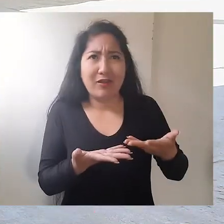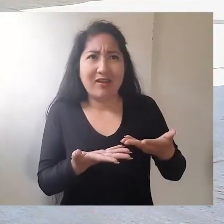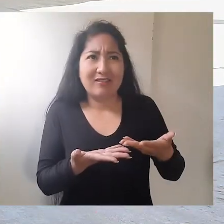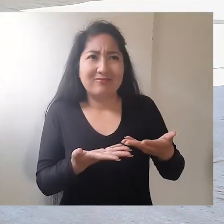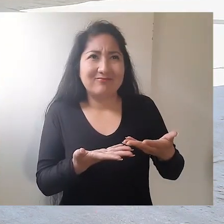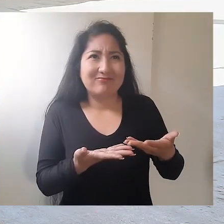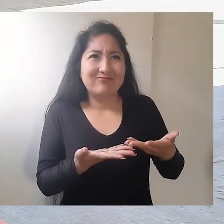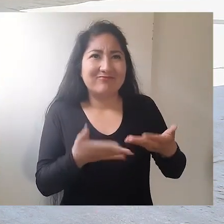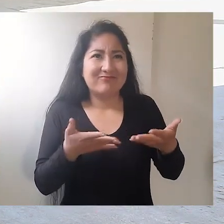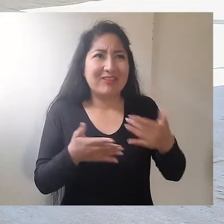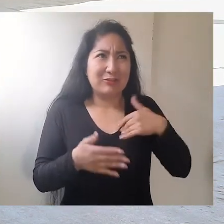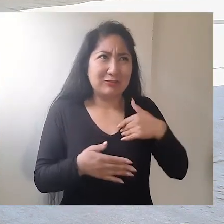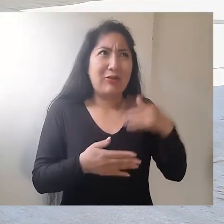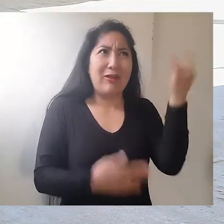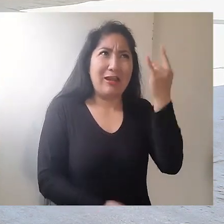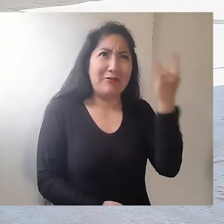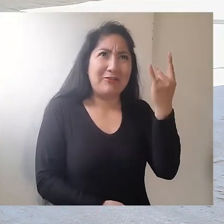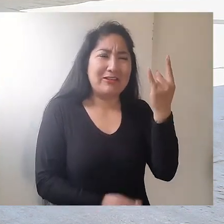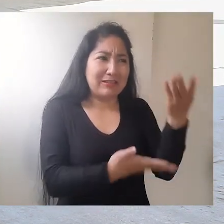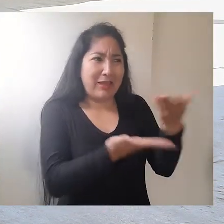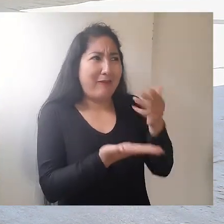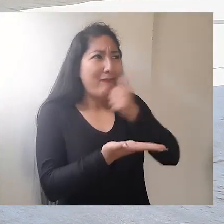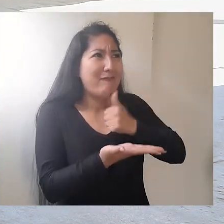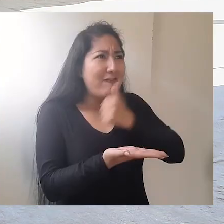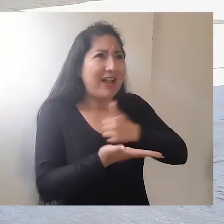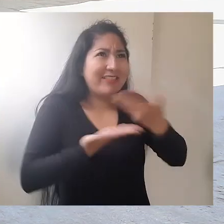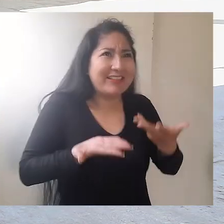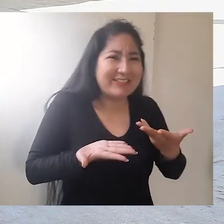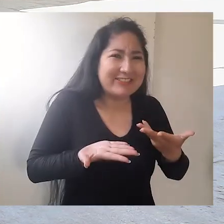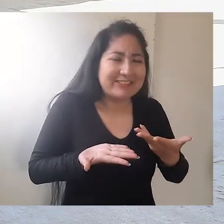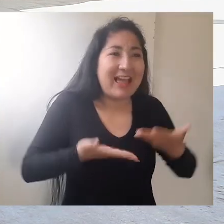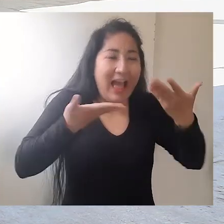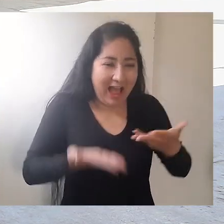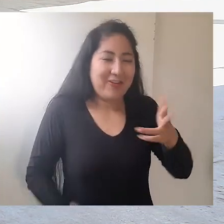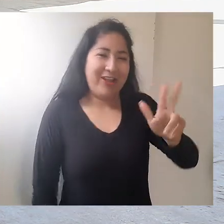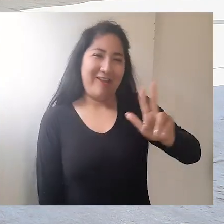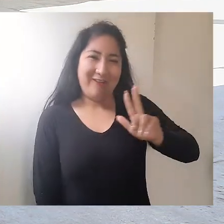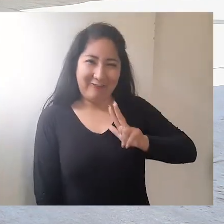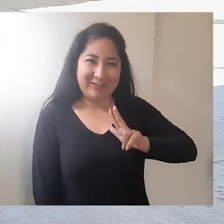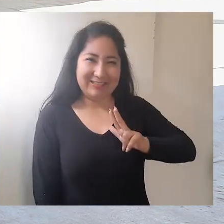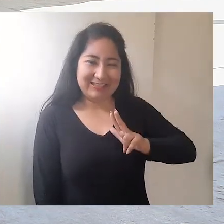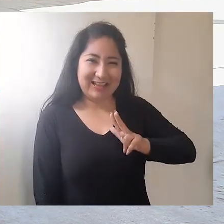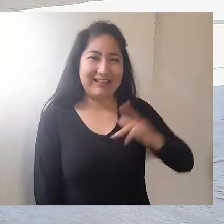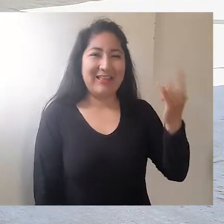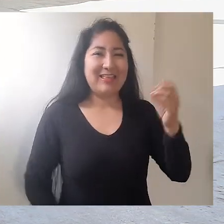lo desactivaron, entonces yo, sí, pero si estoy en la universidad todavía no me lo pasan, entonces ahora